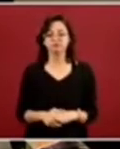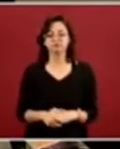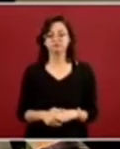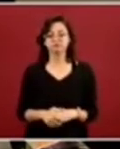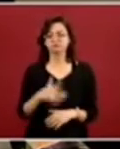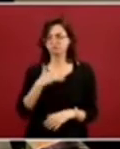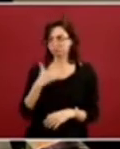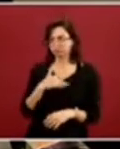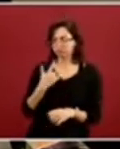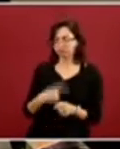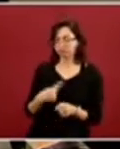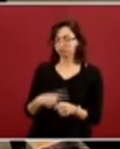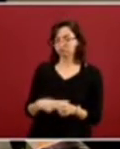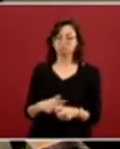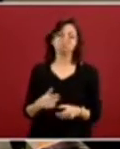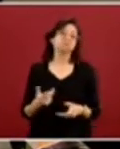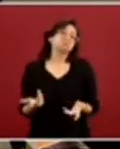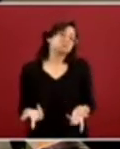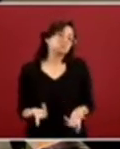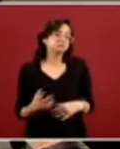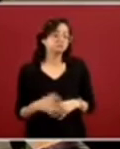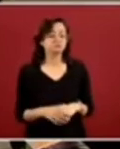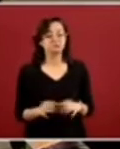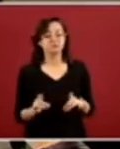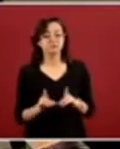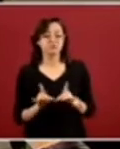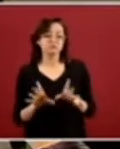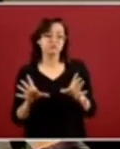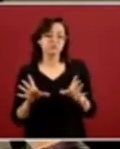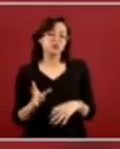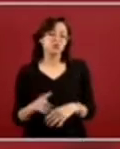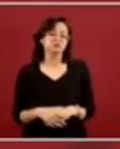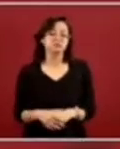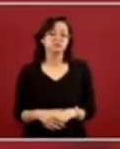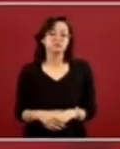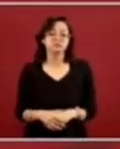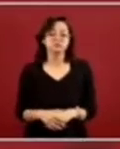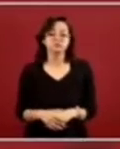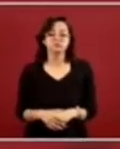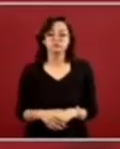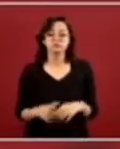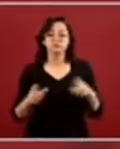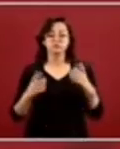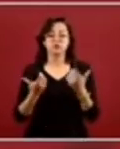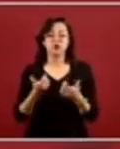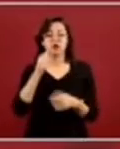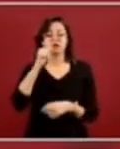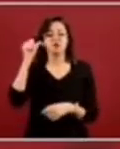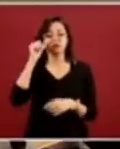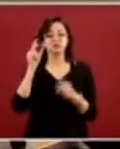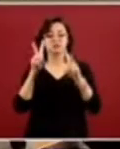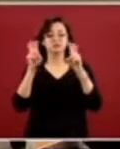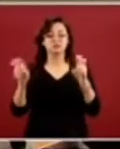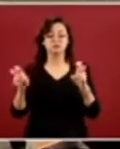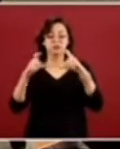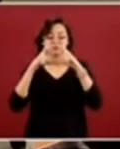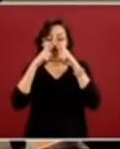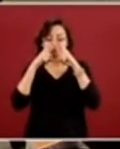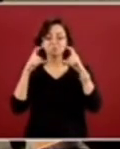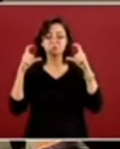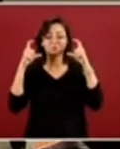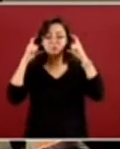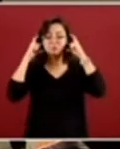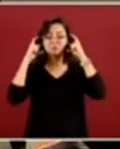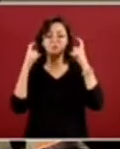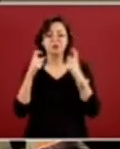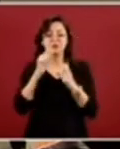síntomas, son síntomas accesorios. De repente, comentábamos ayer respecto al tema de los cubrebocas, podría ser lo mismo para el